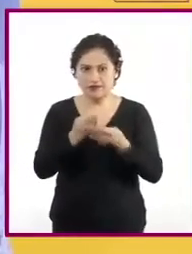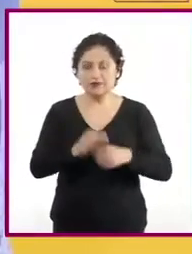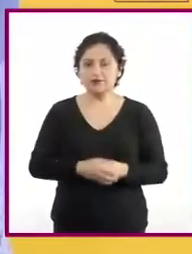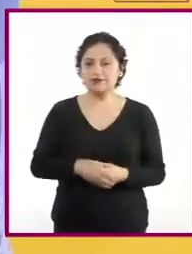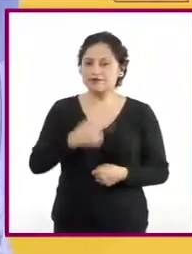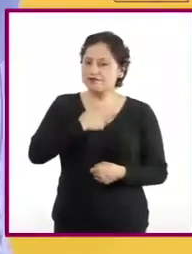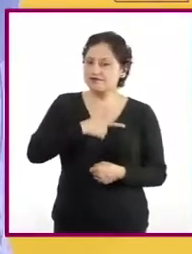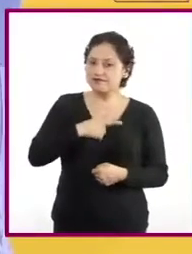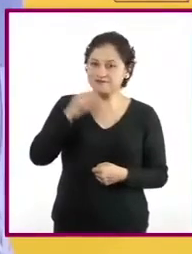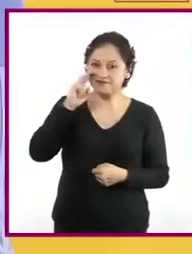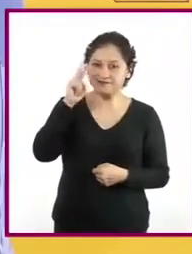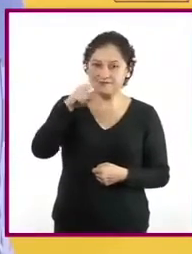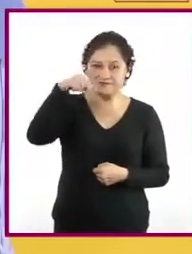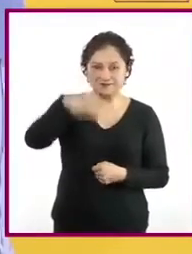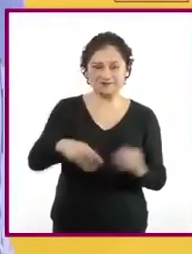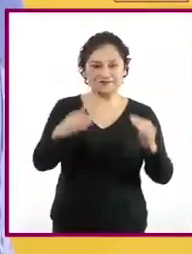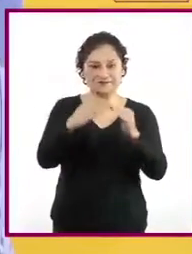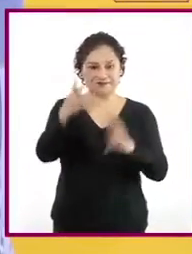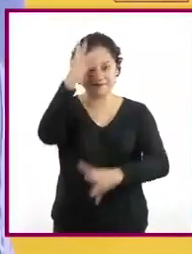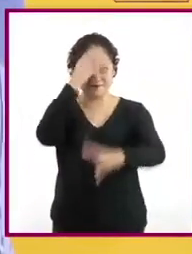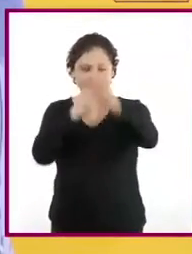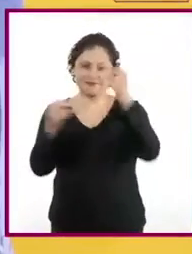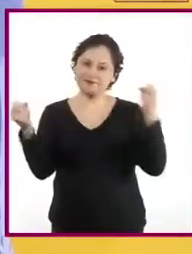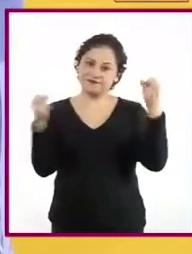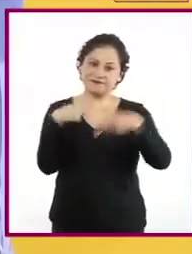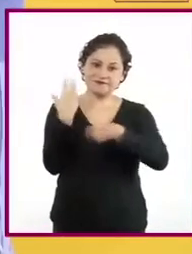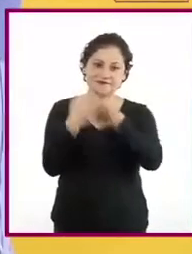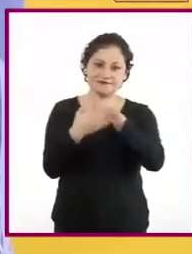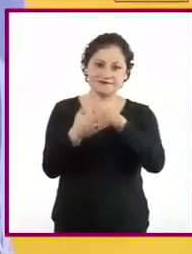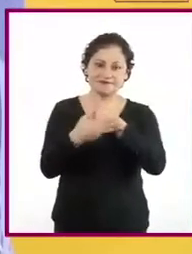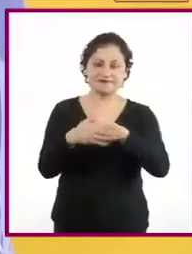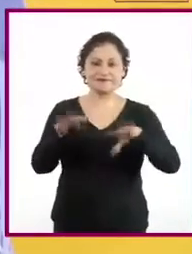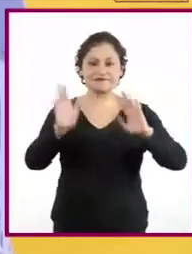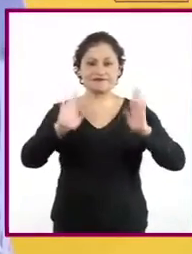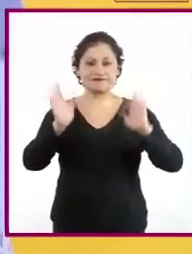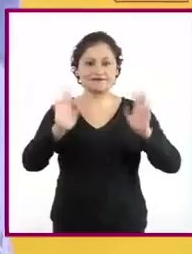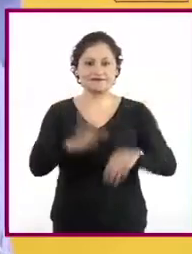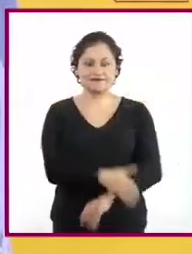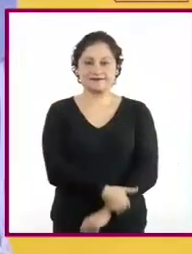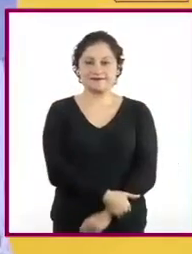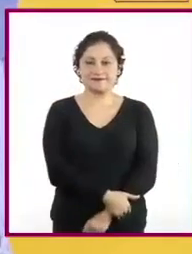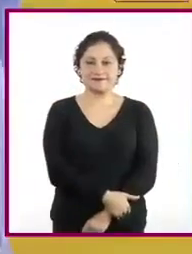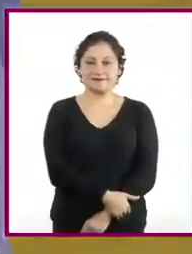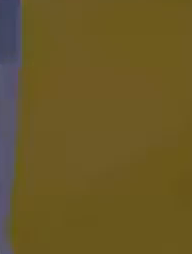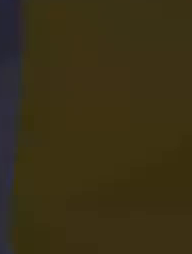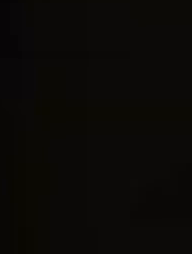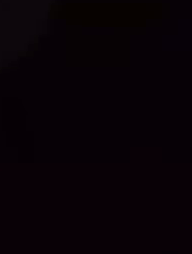esta sesión de Aprende en Casa. Los esperamos la próxima. ¡Hasta pronto!